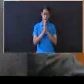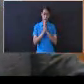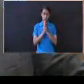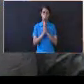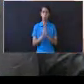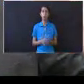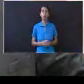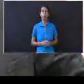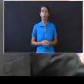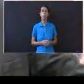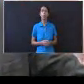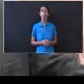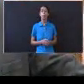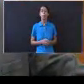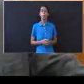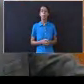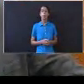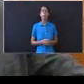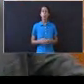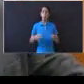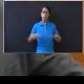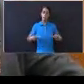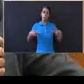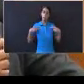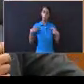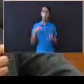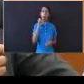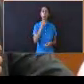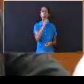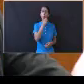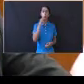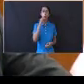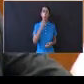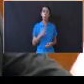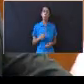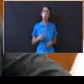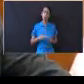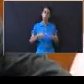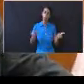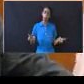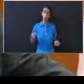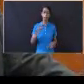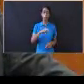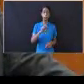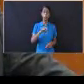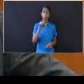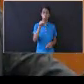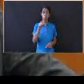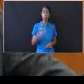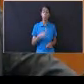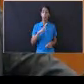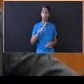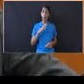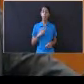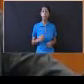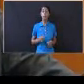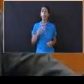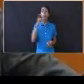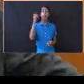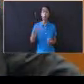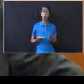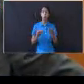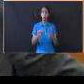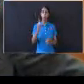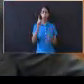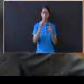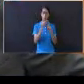nuestro apóstol, por las diferentes necesidades que usted tenga, para que el Señor nos dé una palabra adecuada para este momento.